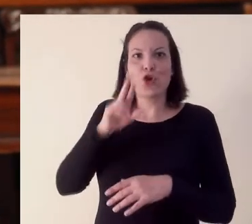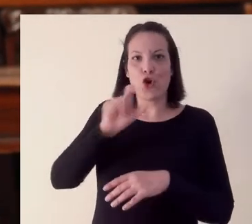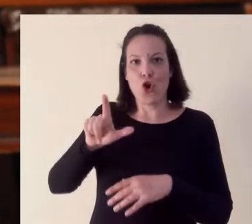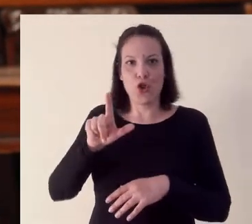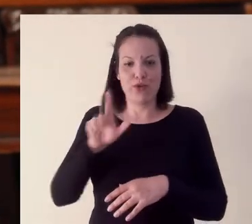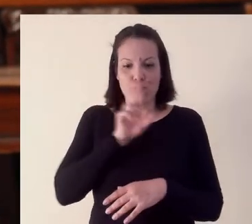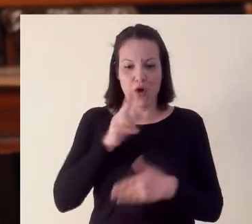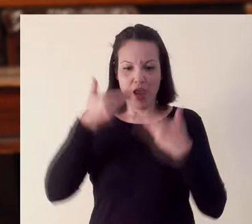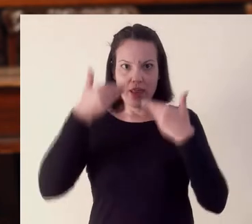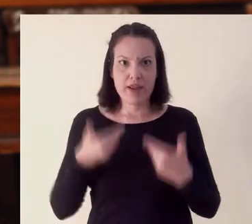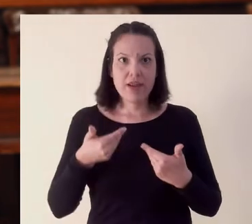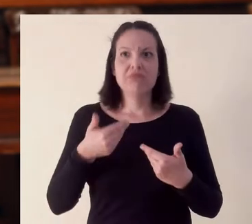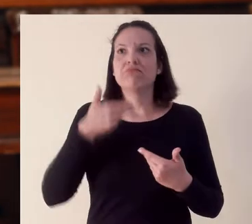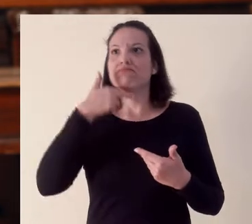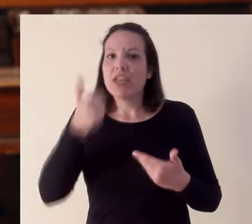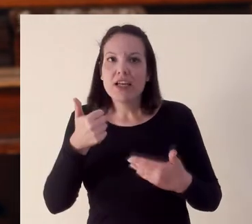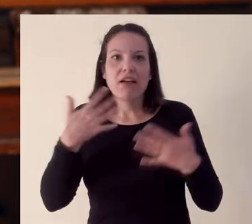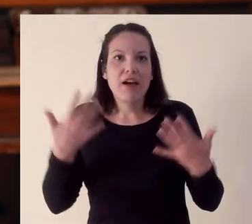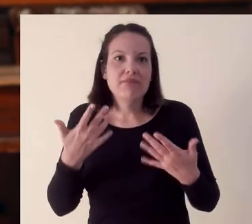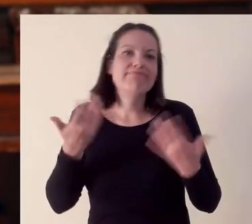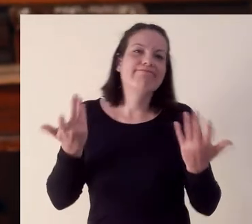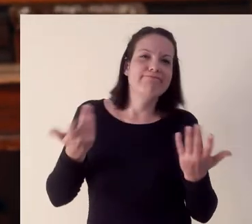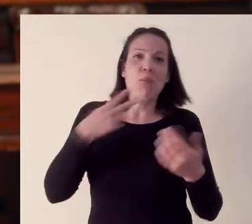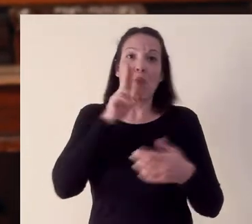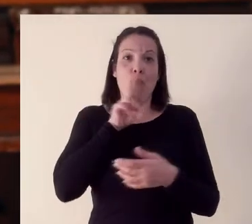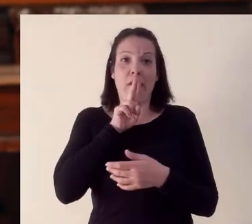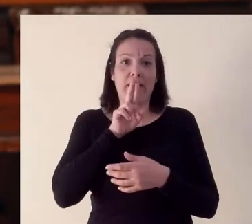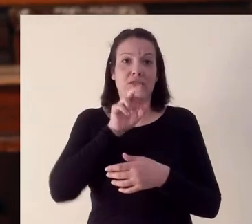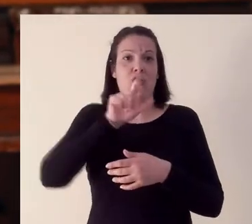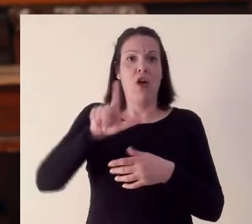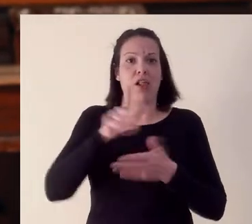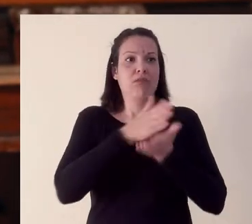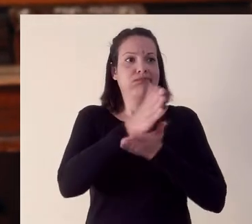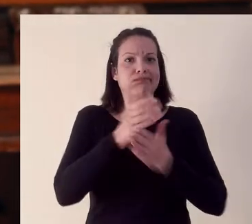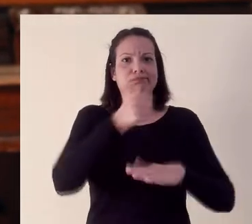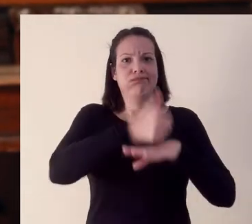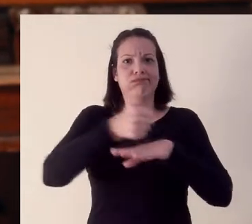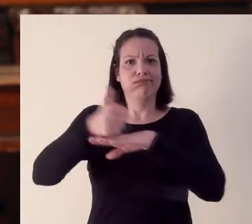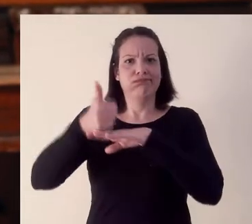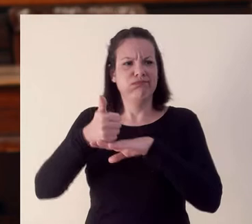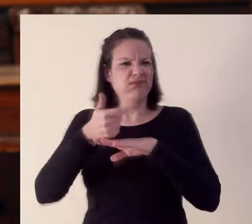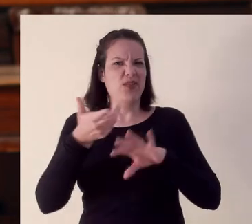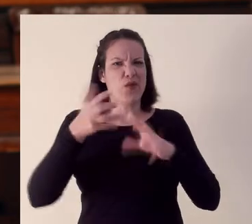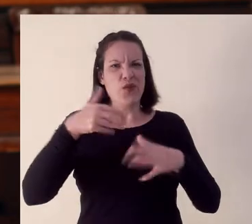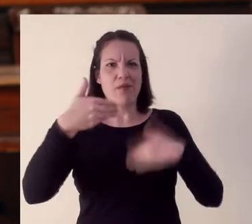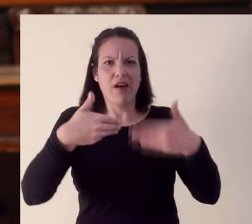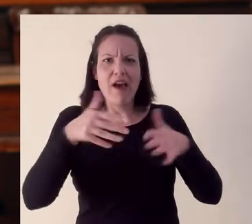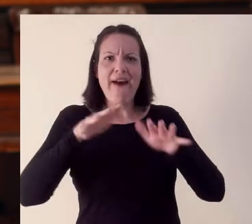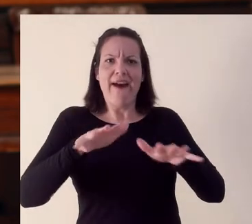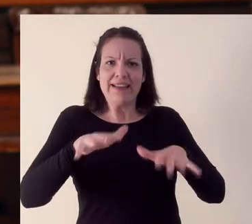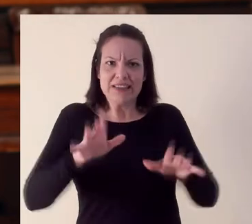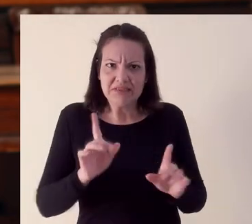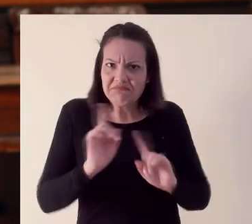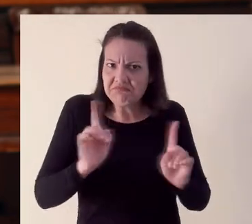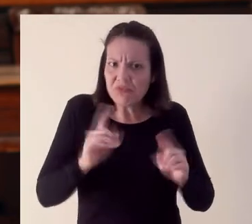bueno de la mujer en los distintos roles y decir bueno ver pero esto no es así porque tiene que ser de esta manera y